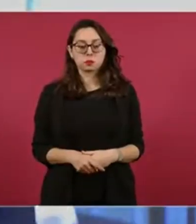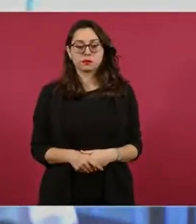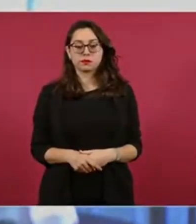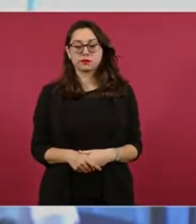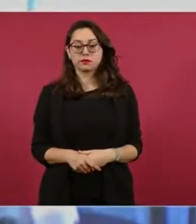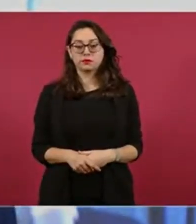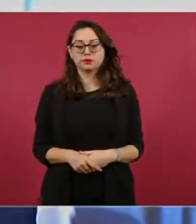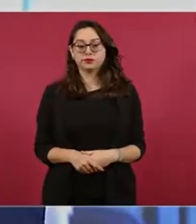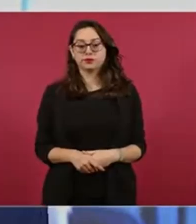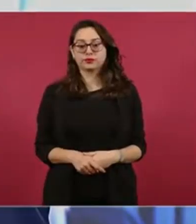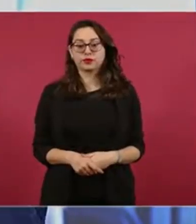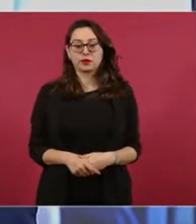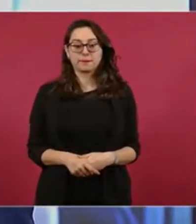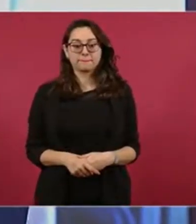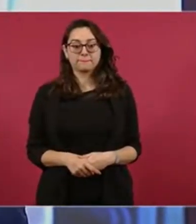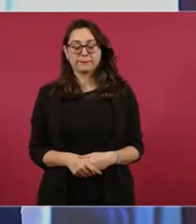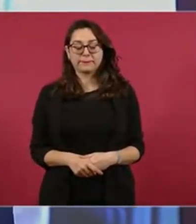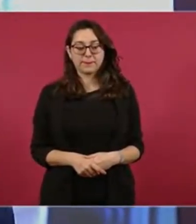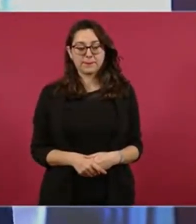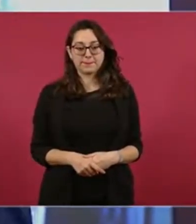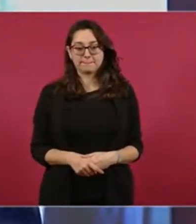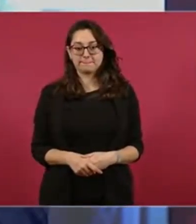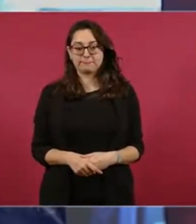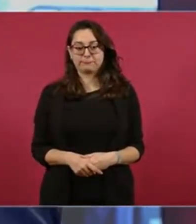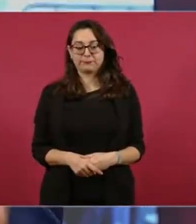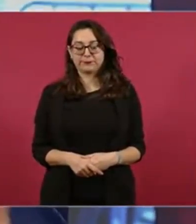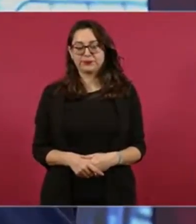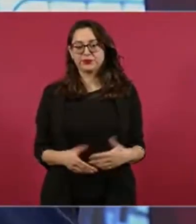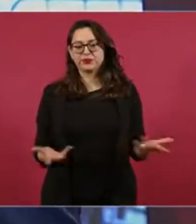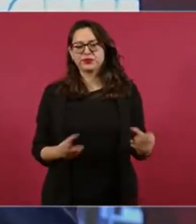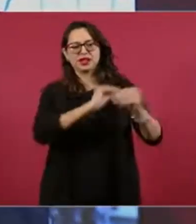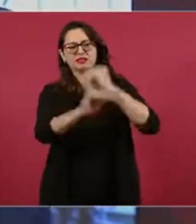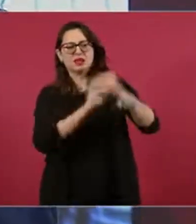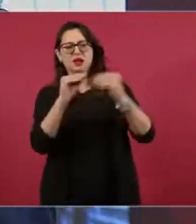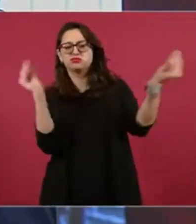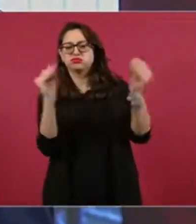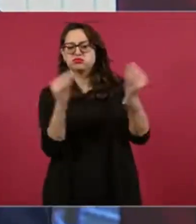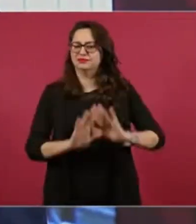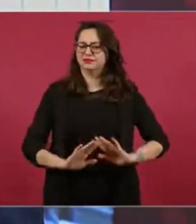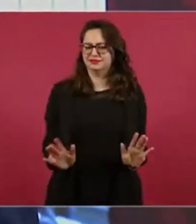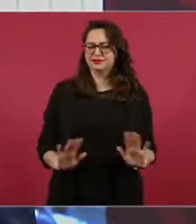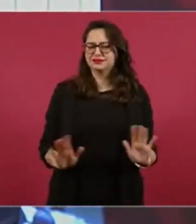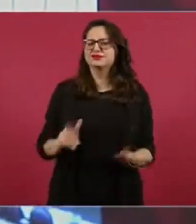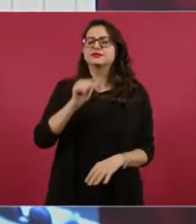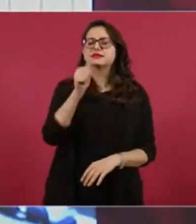Entonces, eso es, no, de ninguna manera es un pleito. Es nada más